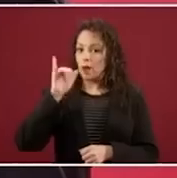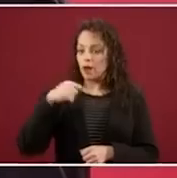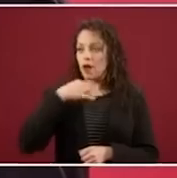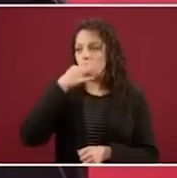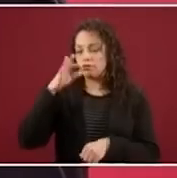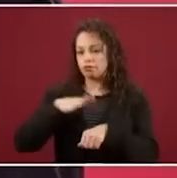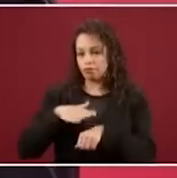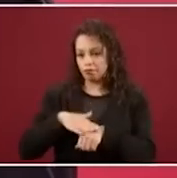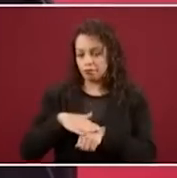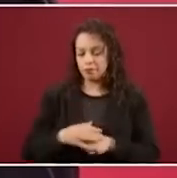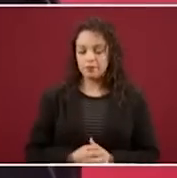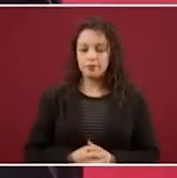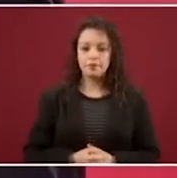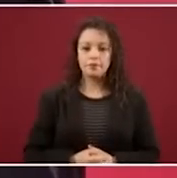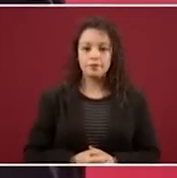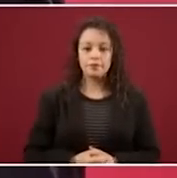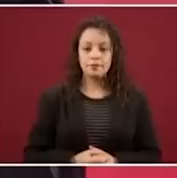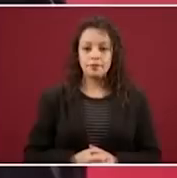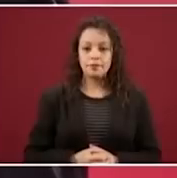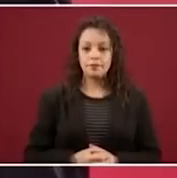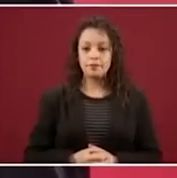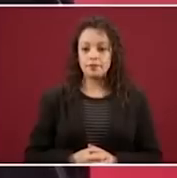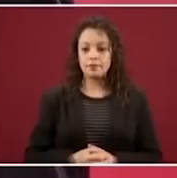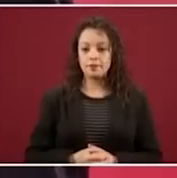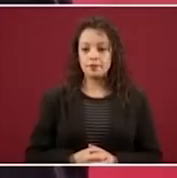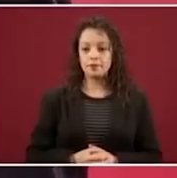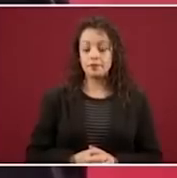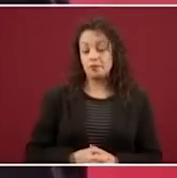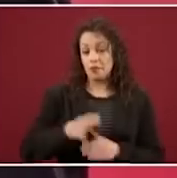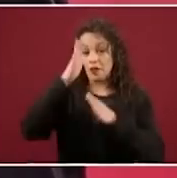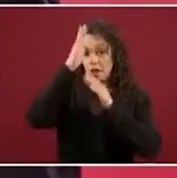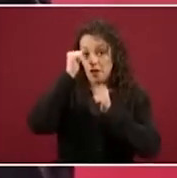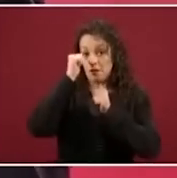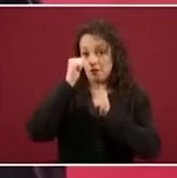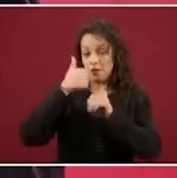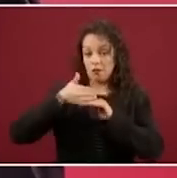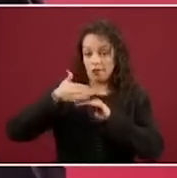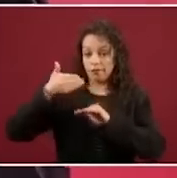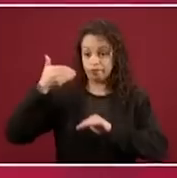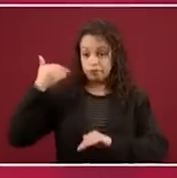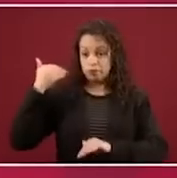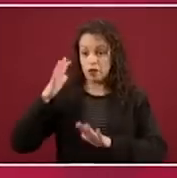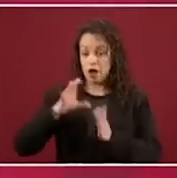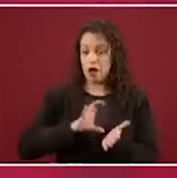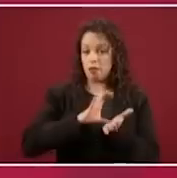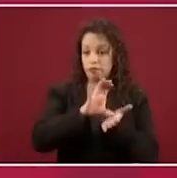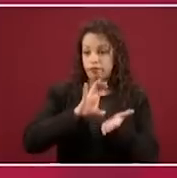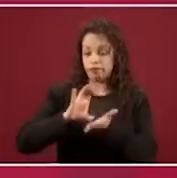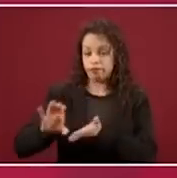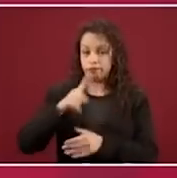de acuerdo a lo que históricamente se les ha entregado a los estados,